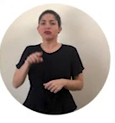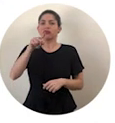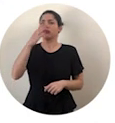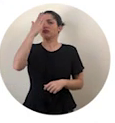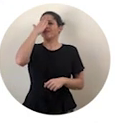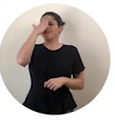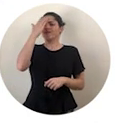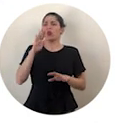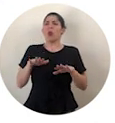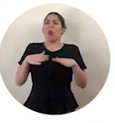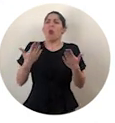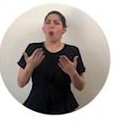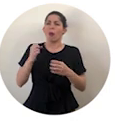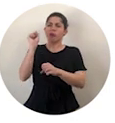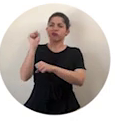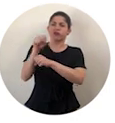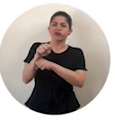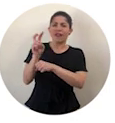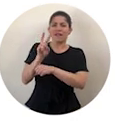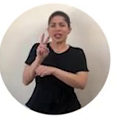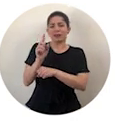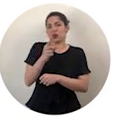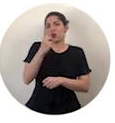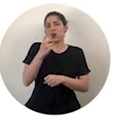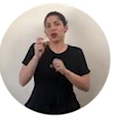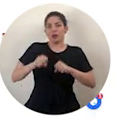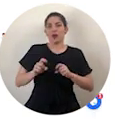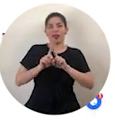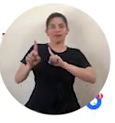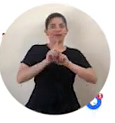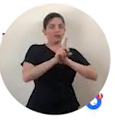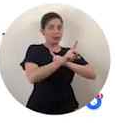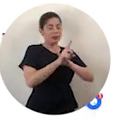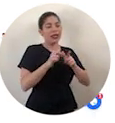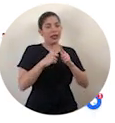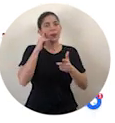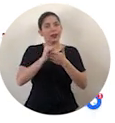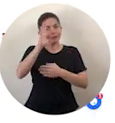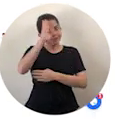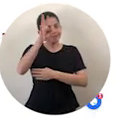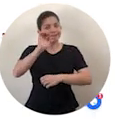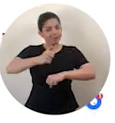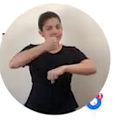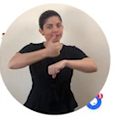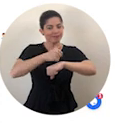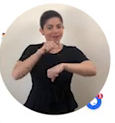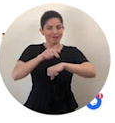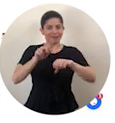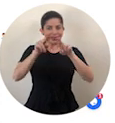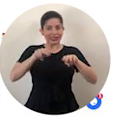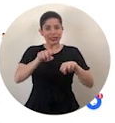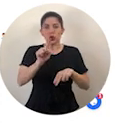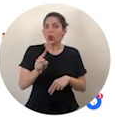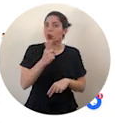Teniendo claro que la única forma de ganar la batalla a este virus es manteniéndonos alejados, desarrollamos la herramienta electrónica que presentamos